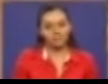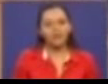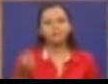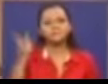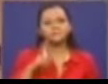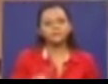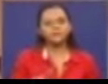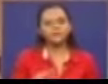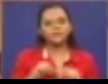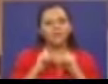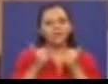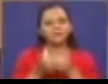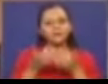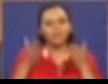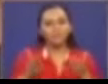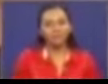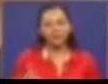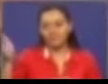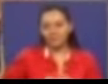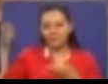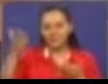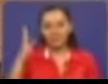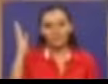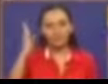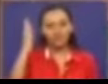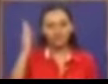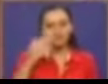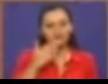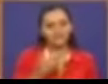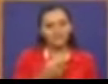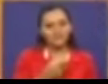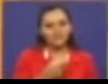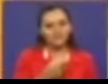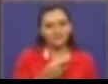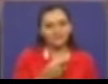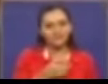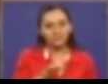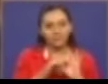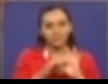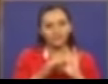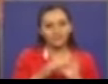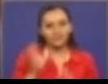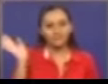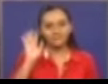también asambleístas, ¿no? Bienvenidos, nuestra asambleísta por baño. Bienvenidas, compañeras, compañeros.